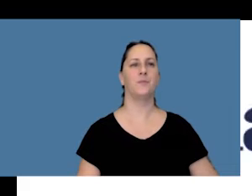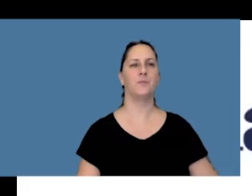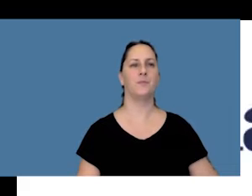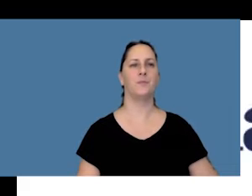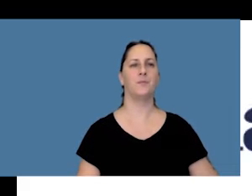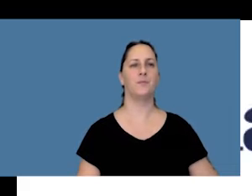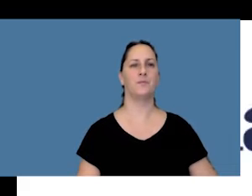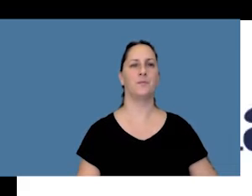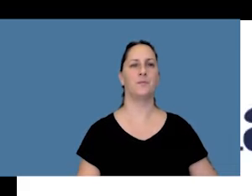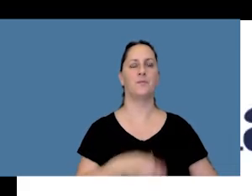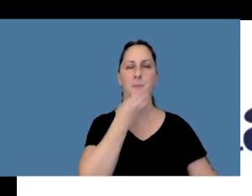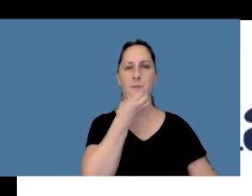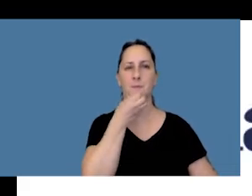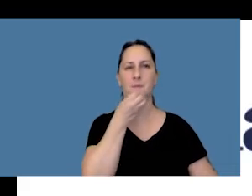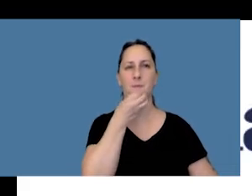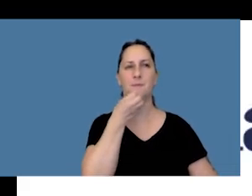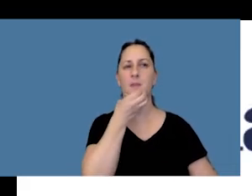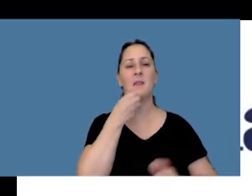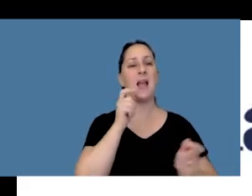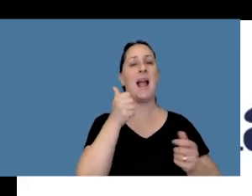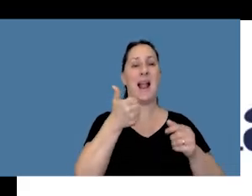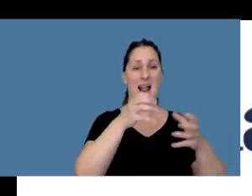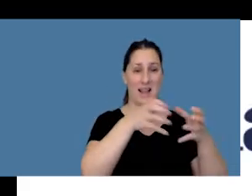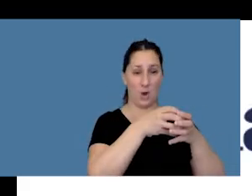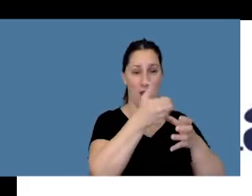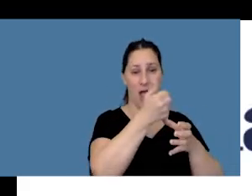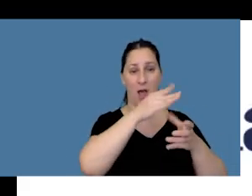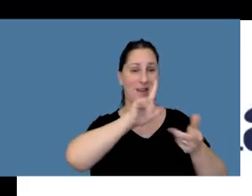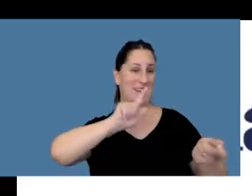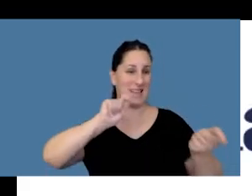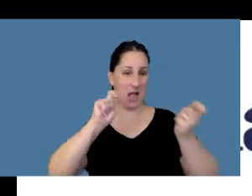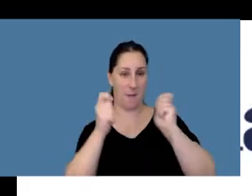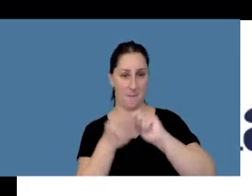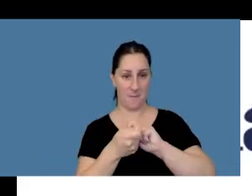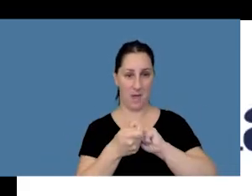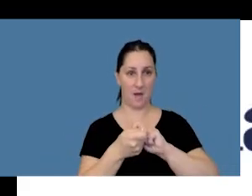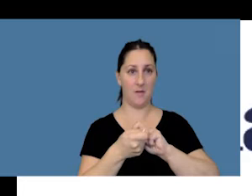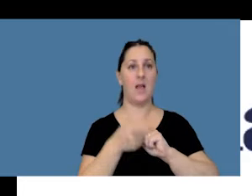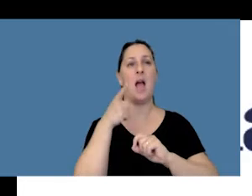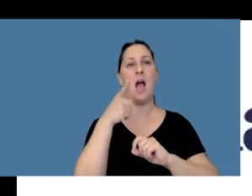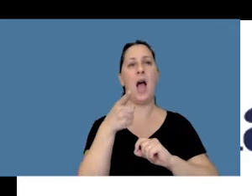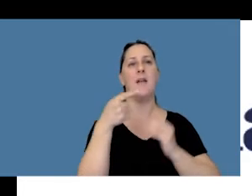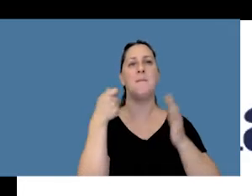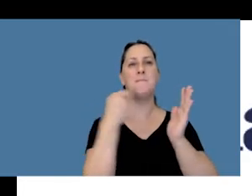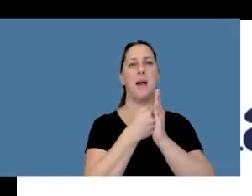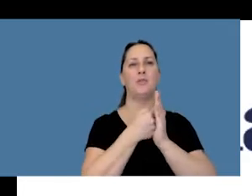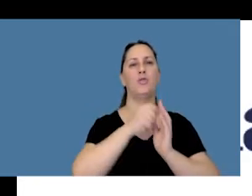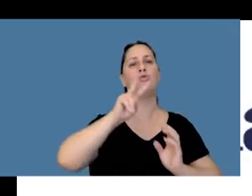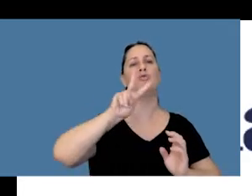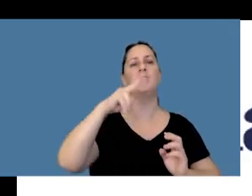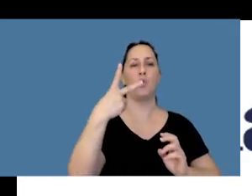¿Qué pasa entonces cuando se cambia esa categoría? Vamos a tener el impacto a partir del segundo